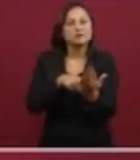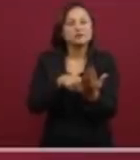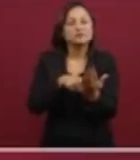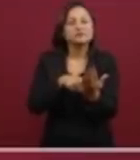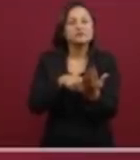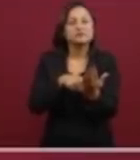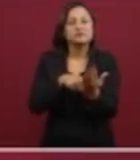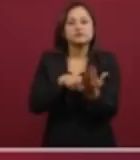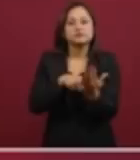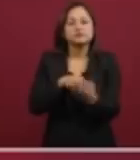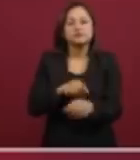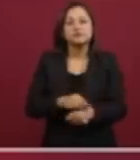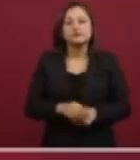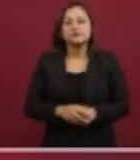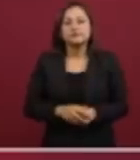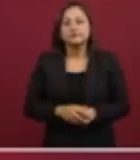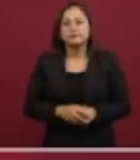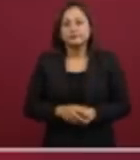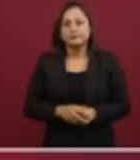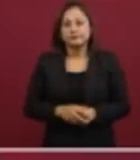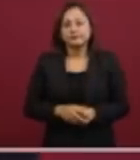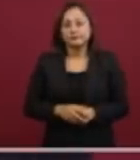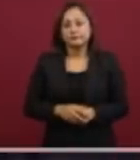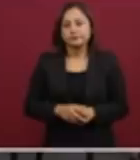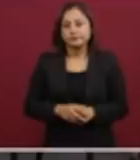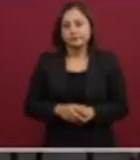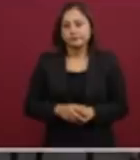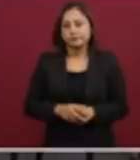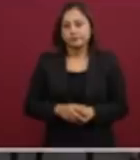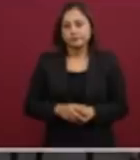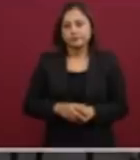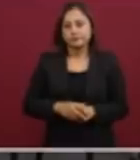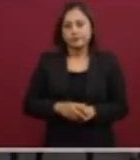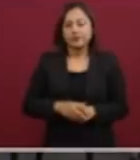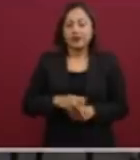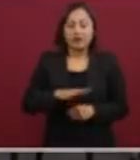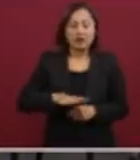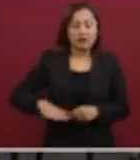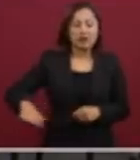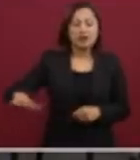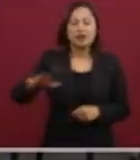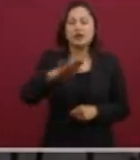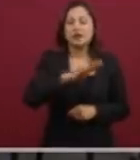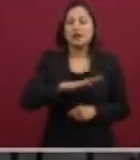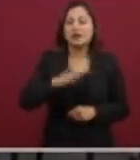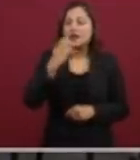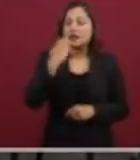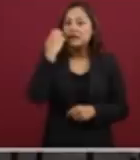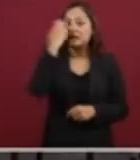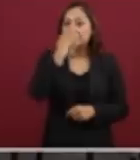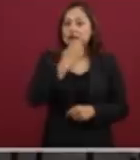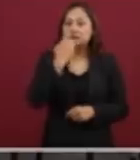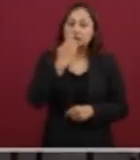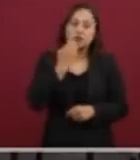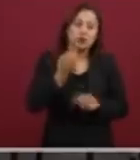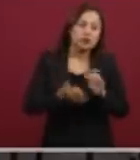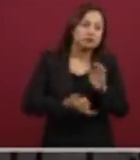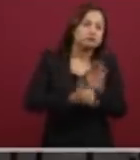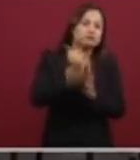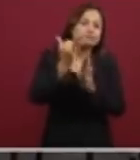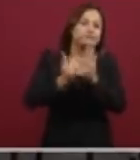atender la necesidad de construir aulas, de reparar planteles